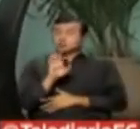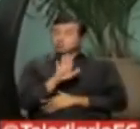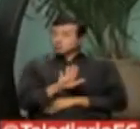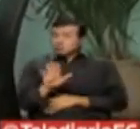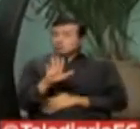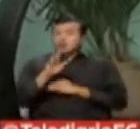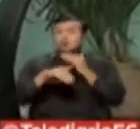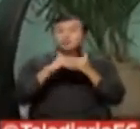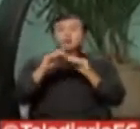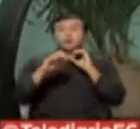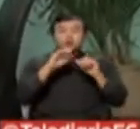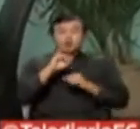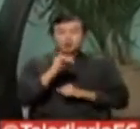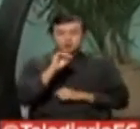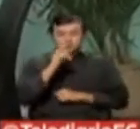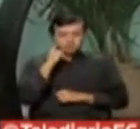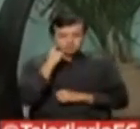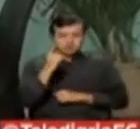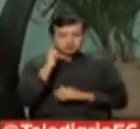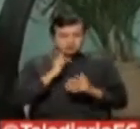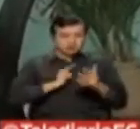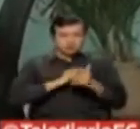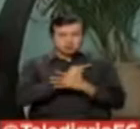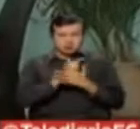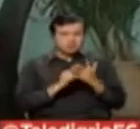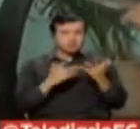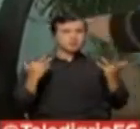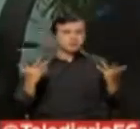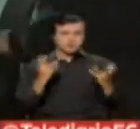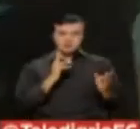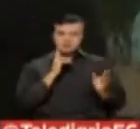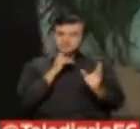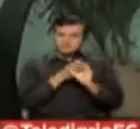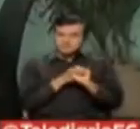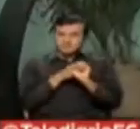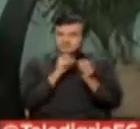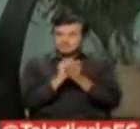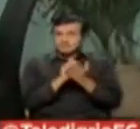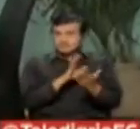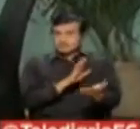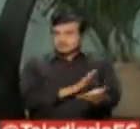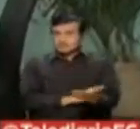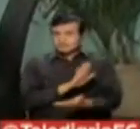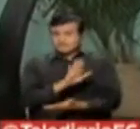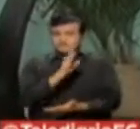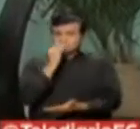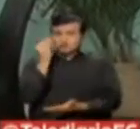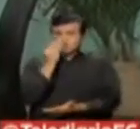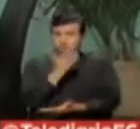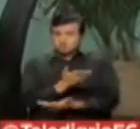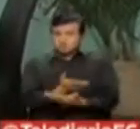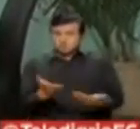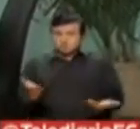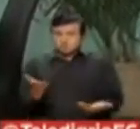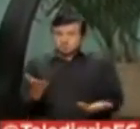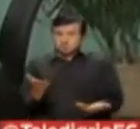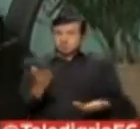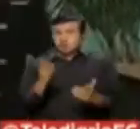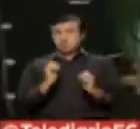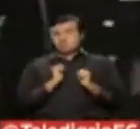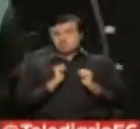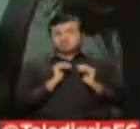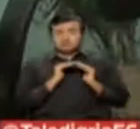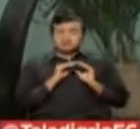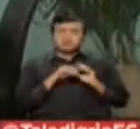con jose para que ustedes conozcan detalles de cómo formar parte de este programa para que estos chicos no se queden en casa